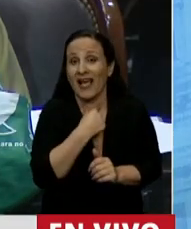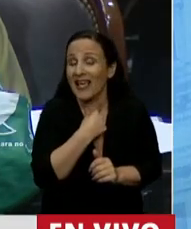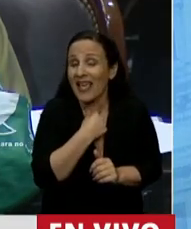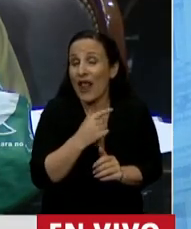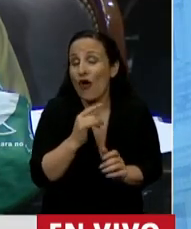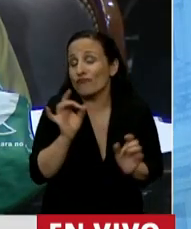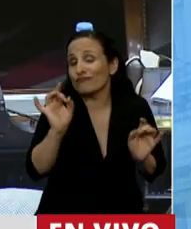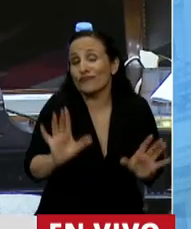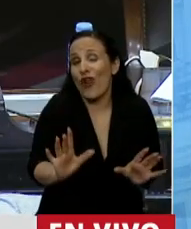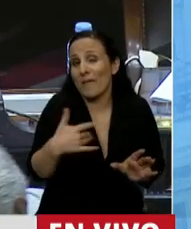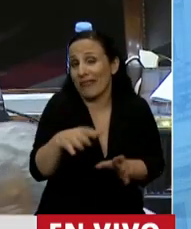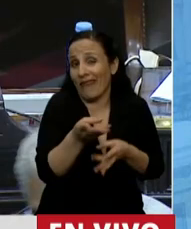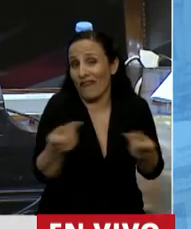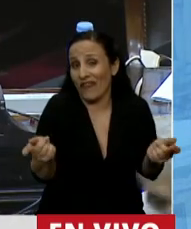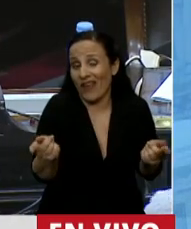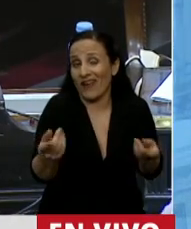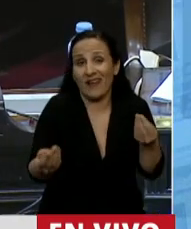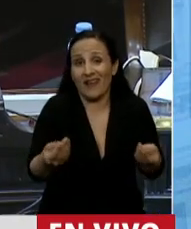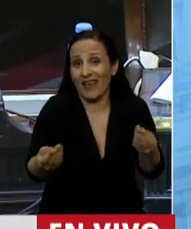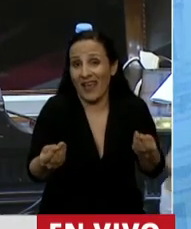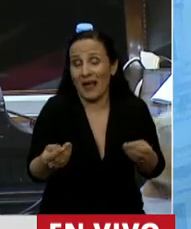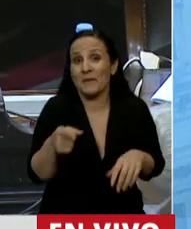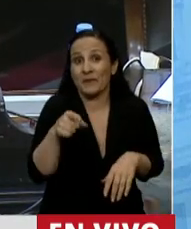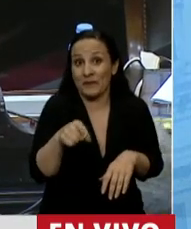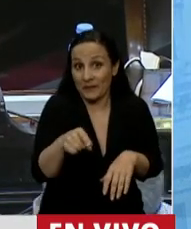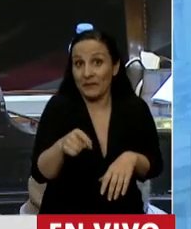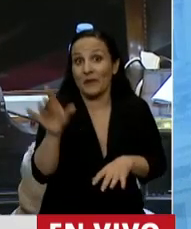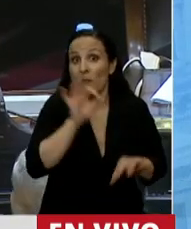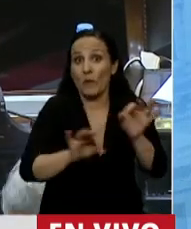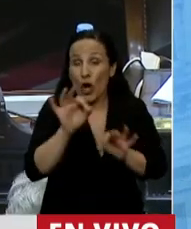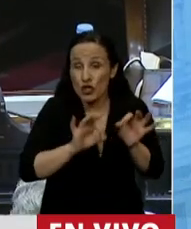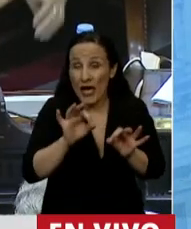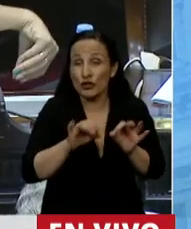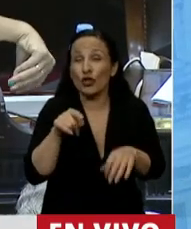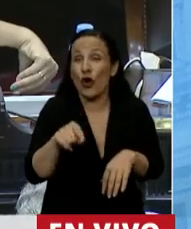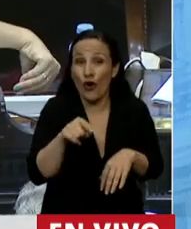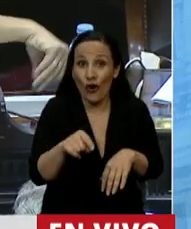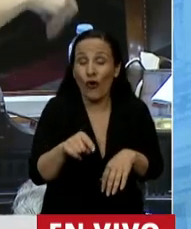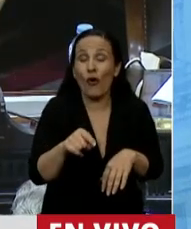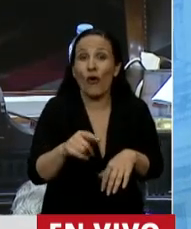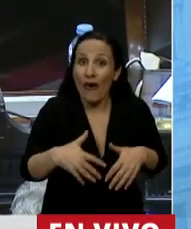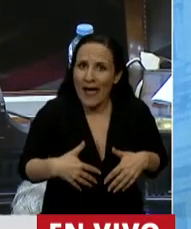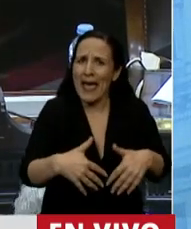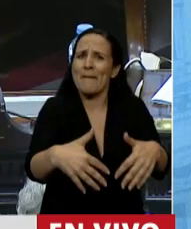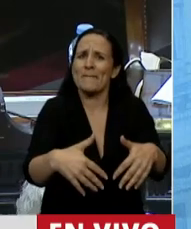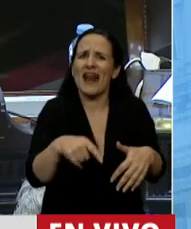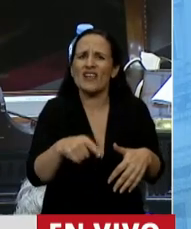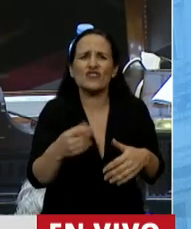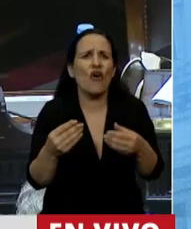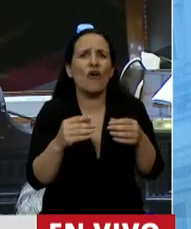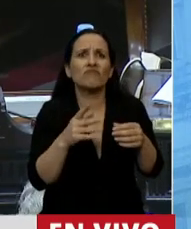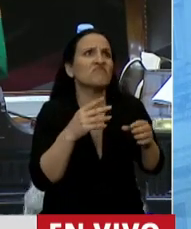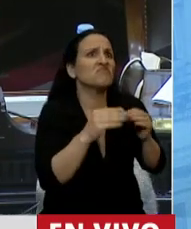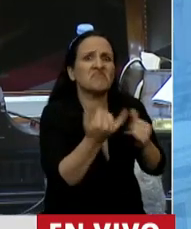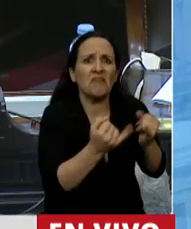Quiero simplemente terminar diciendo que el proyecto va a permitir este embarazo sin expresar causales hasta la